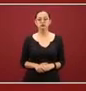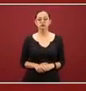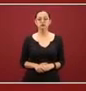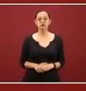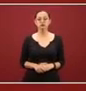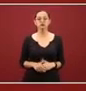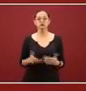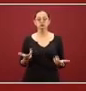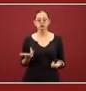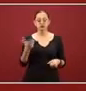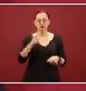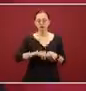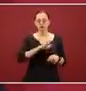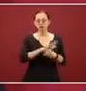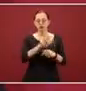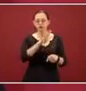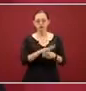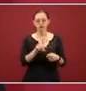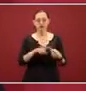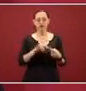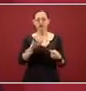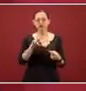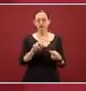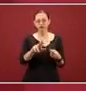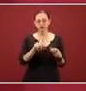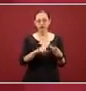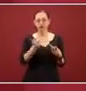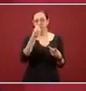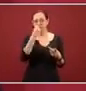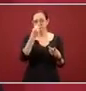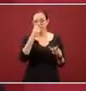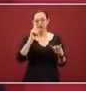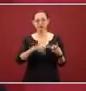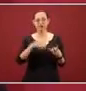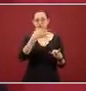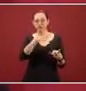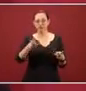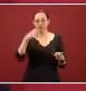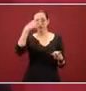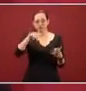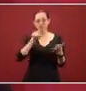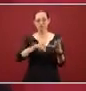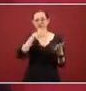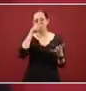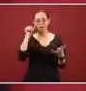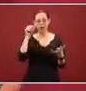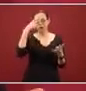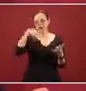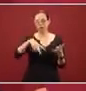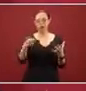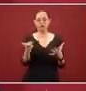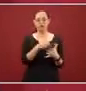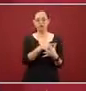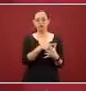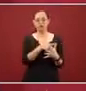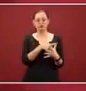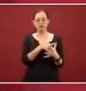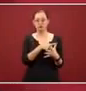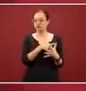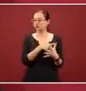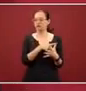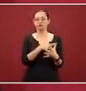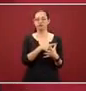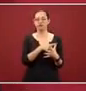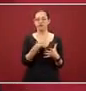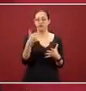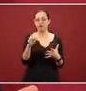son obviamente el INER, Nutrición, Hospital General de México, Hospital Juárez de México, el Hospital